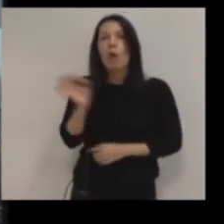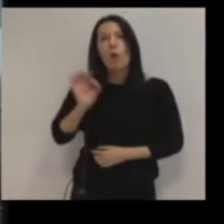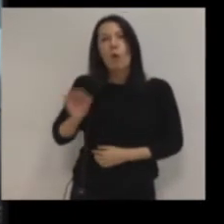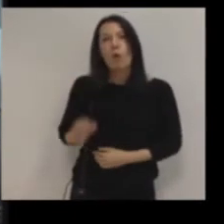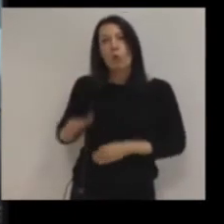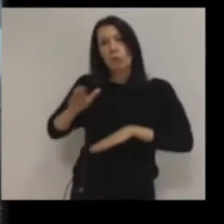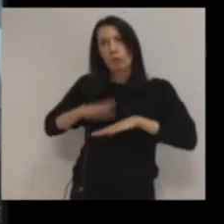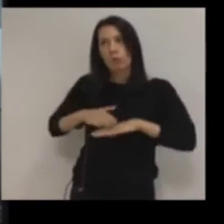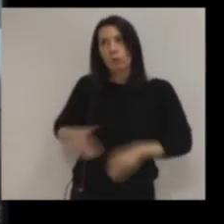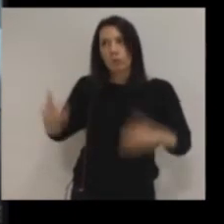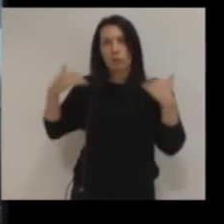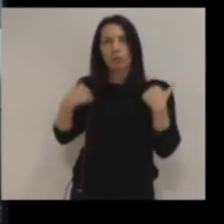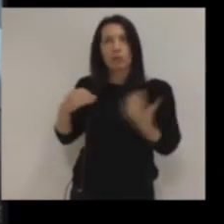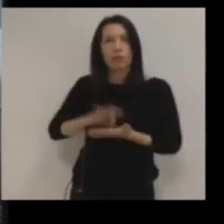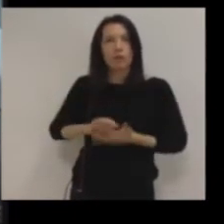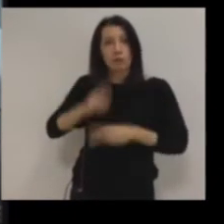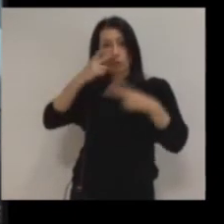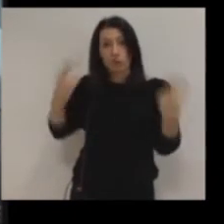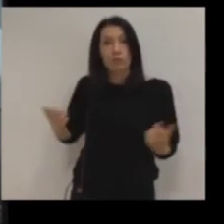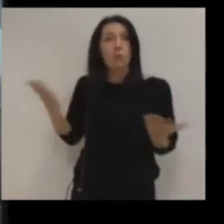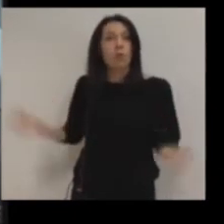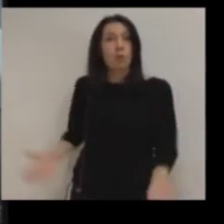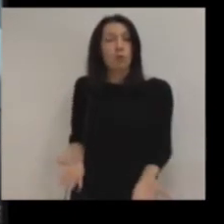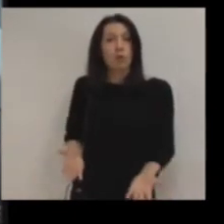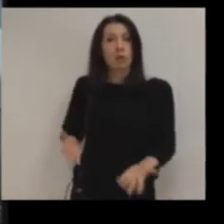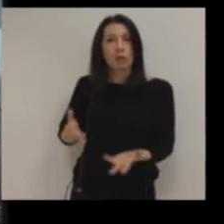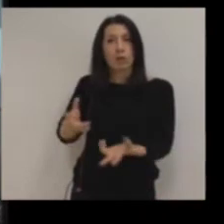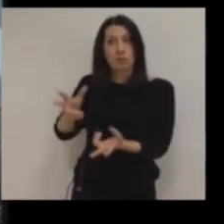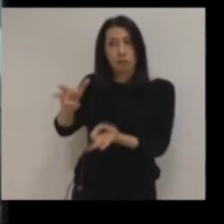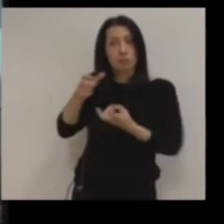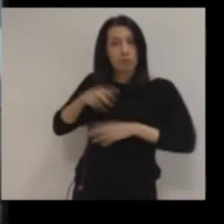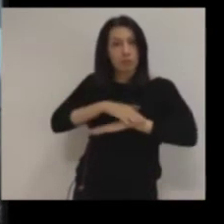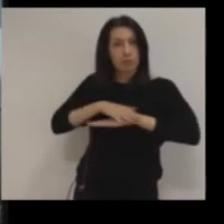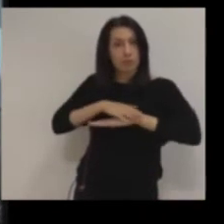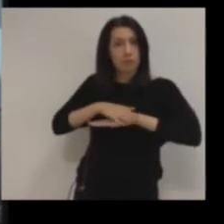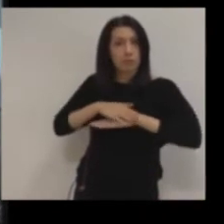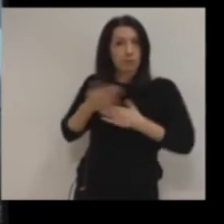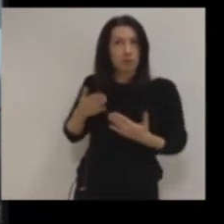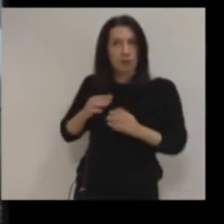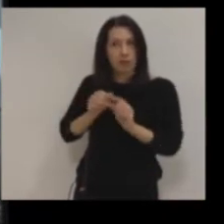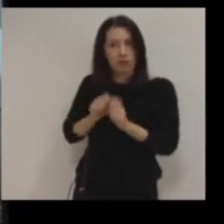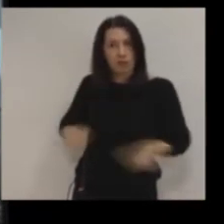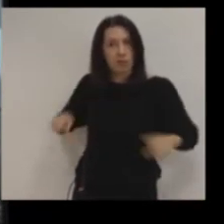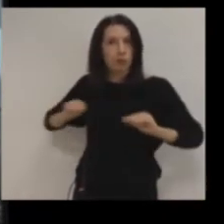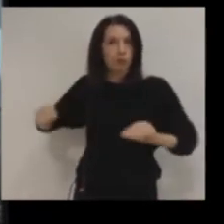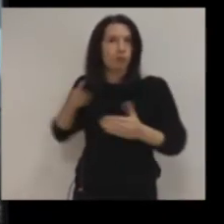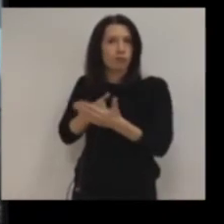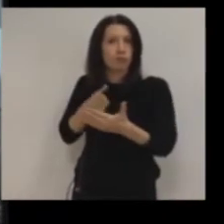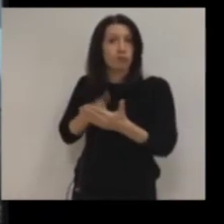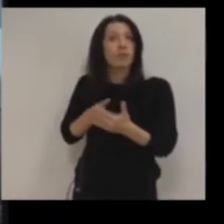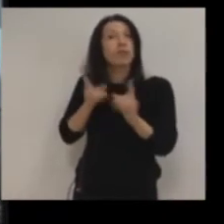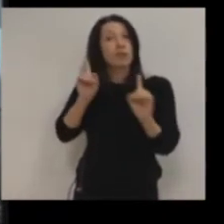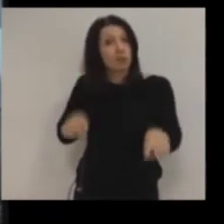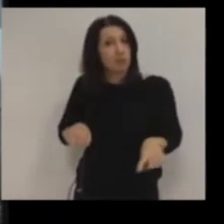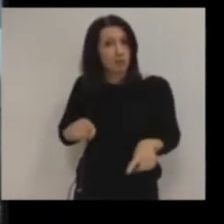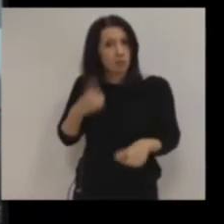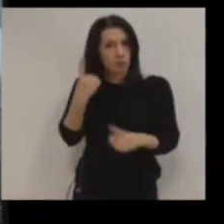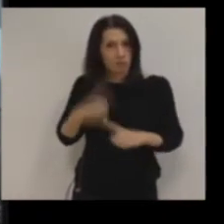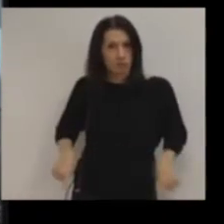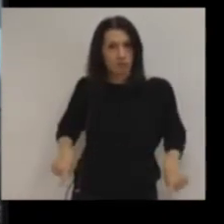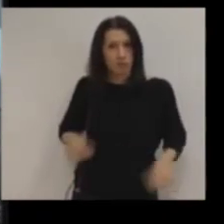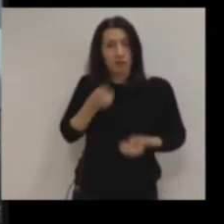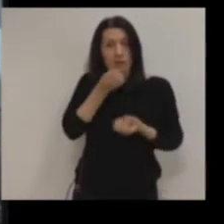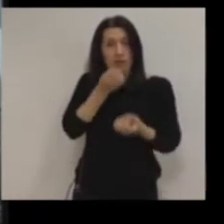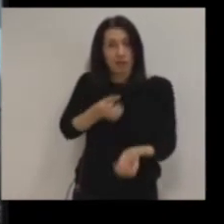caso, dice la agencia tributaria, que no tiene la plataforma accesible, que por cierto, incluso la información que